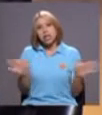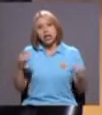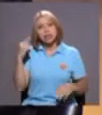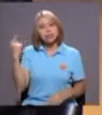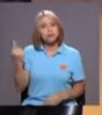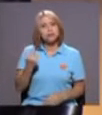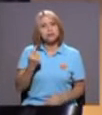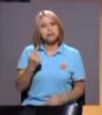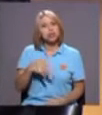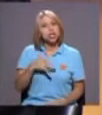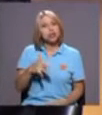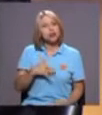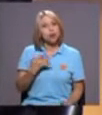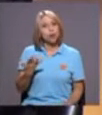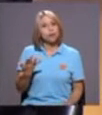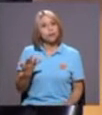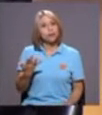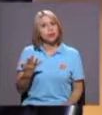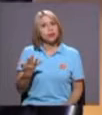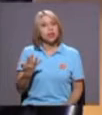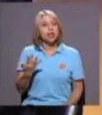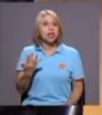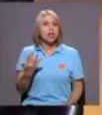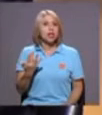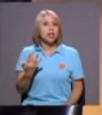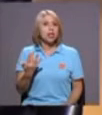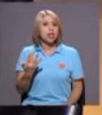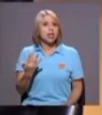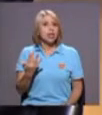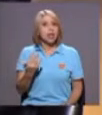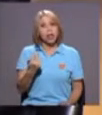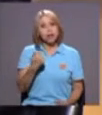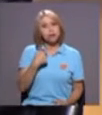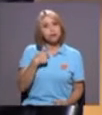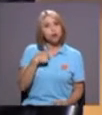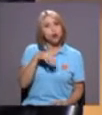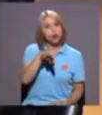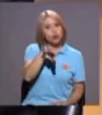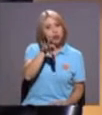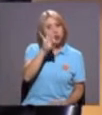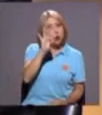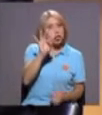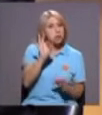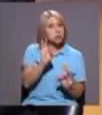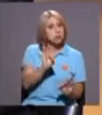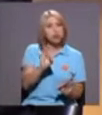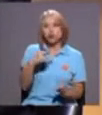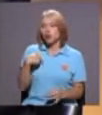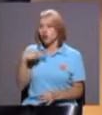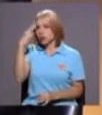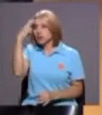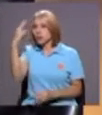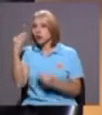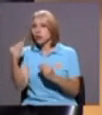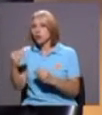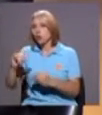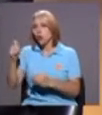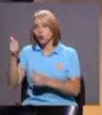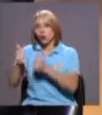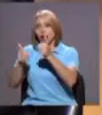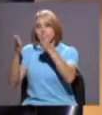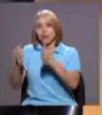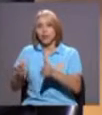que la escogencia que hice, respeto mucho al otro candidato, pero que la escogencia